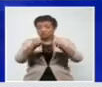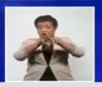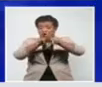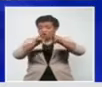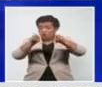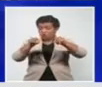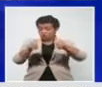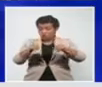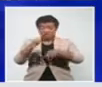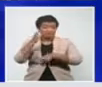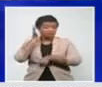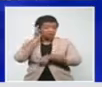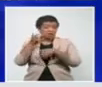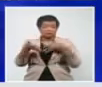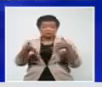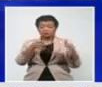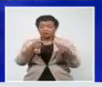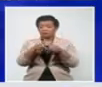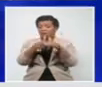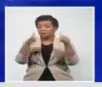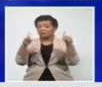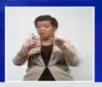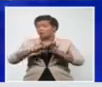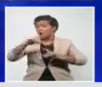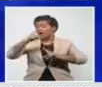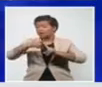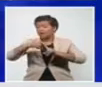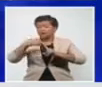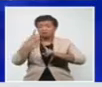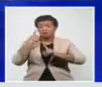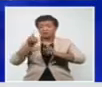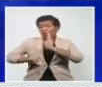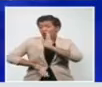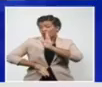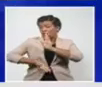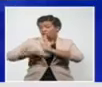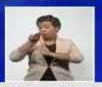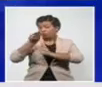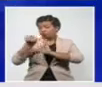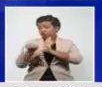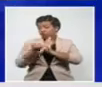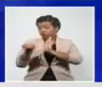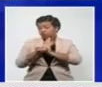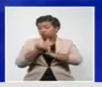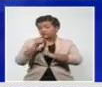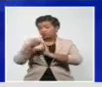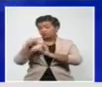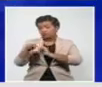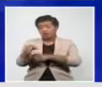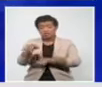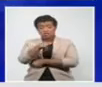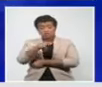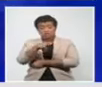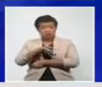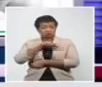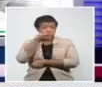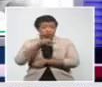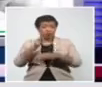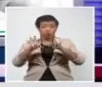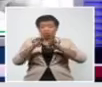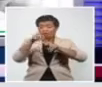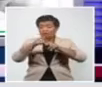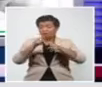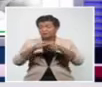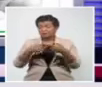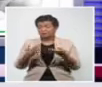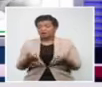febrero también. Guantánamo, con la mayor tasa de incidencia, y traigo a colación a Guantánamo porque